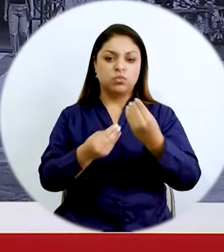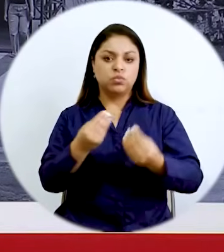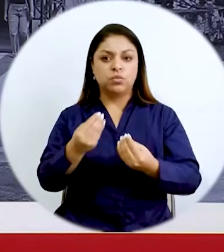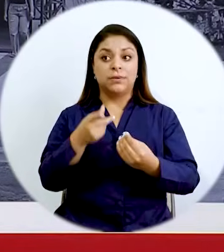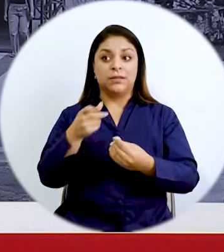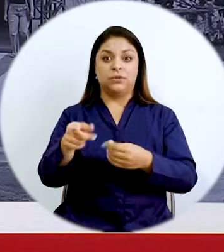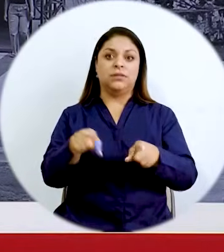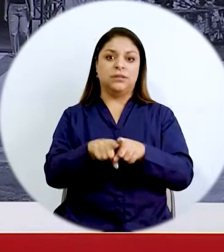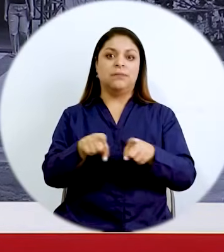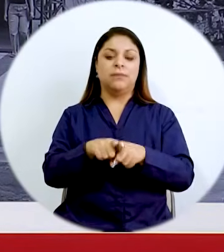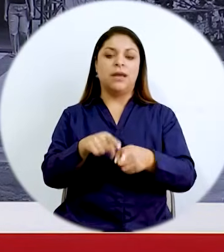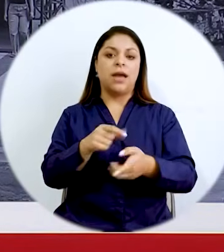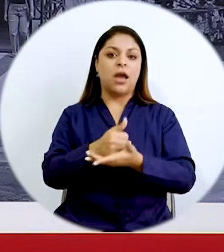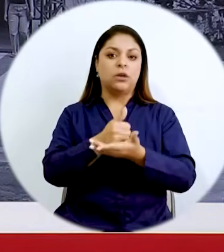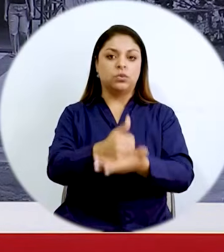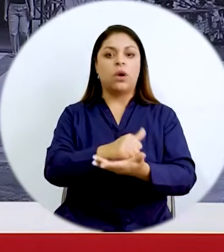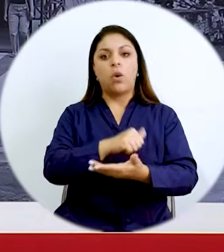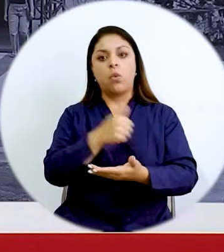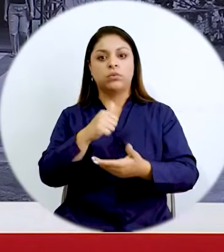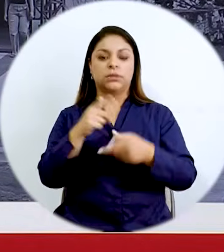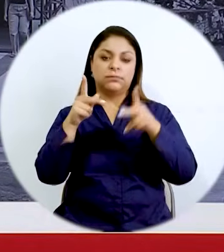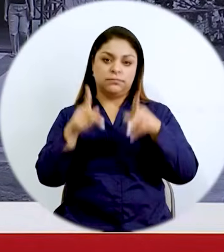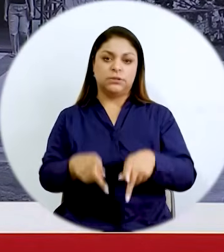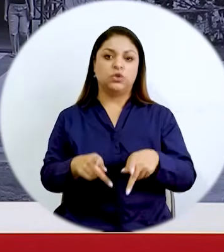le sirve a otras personas,